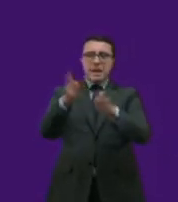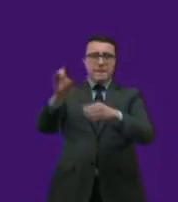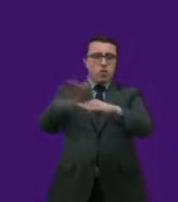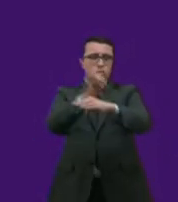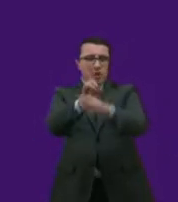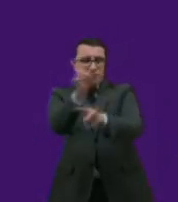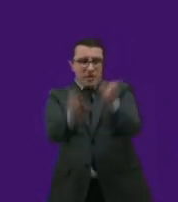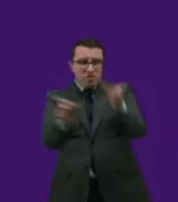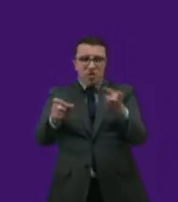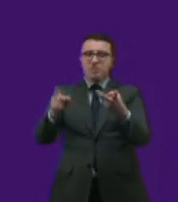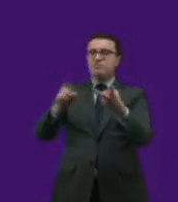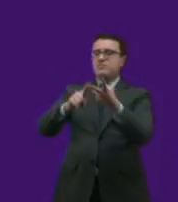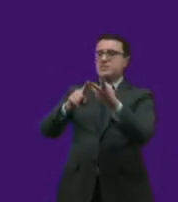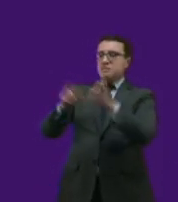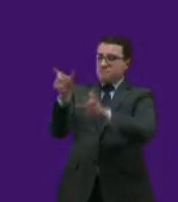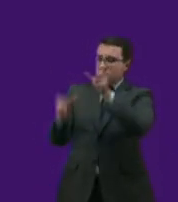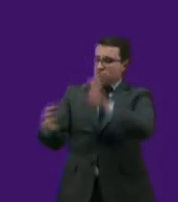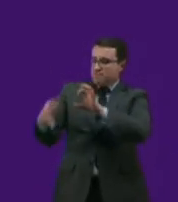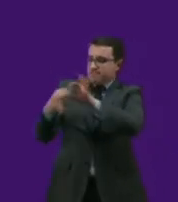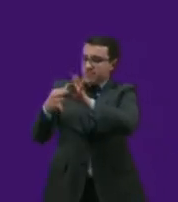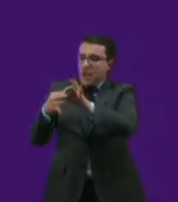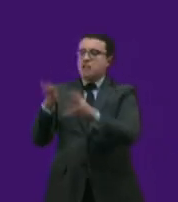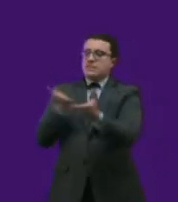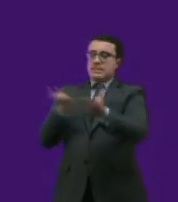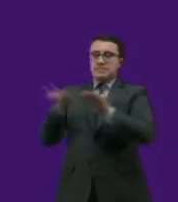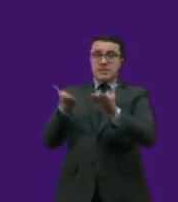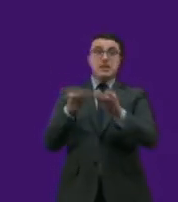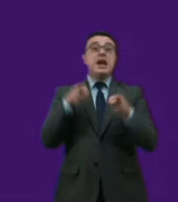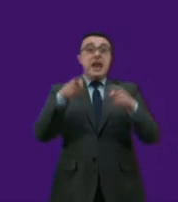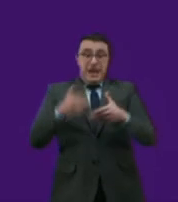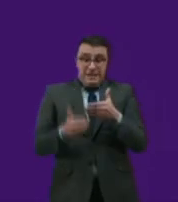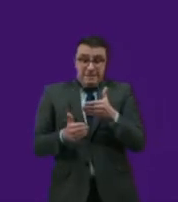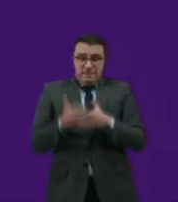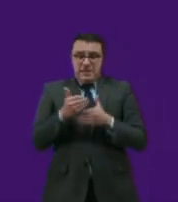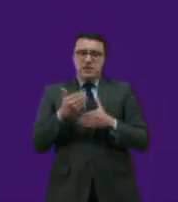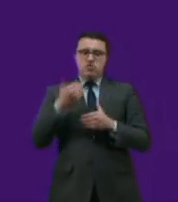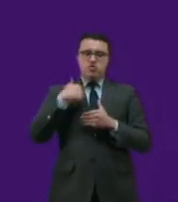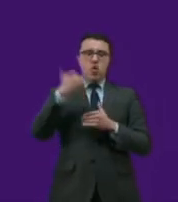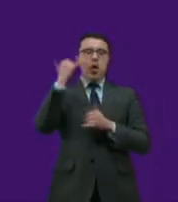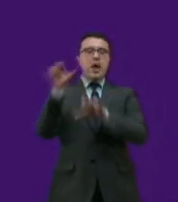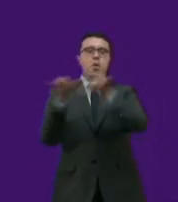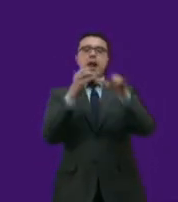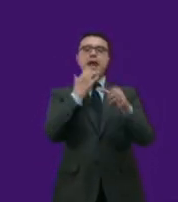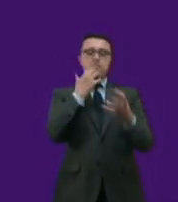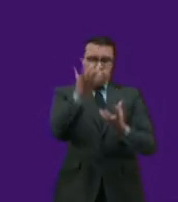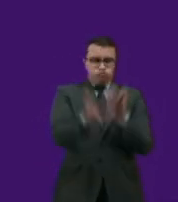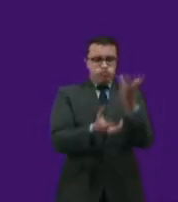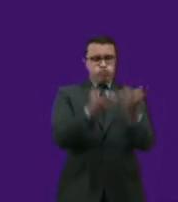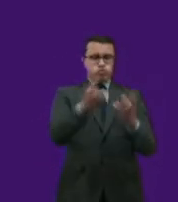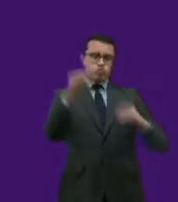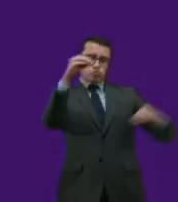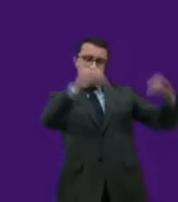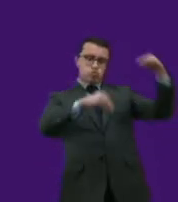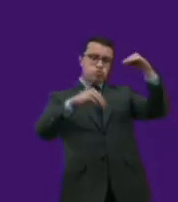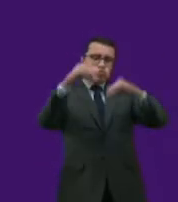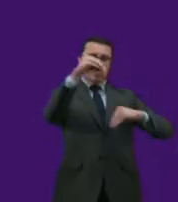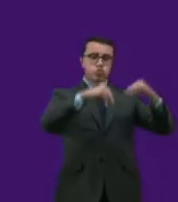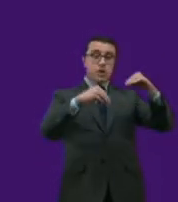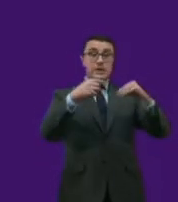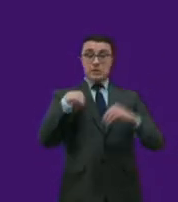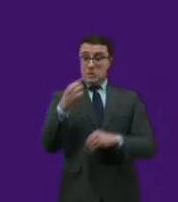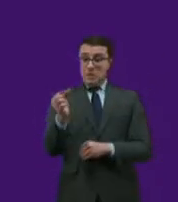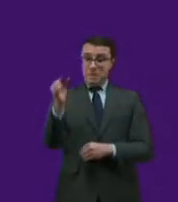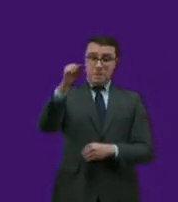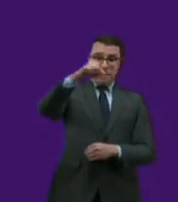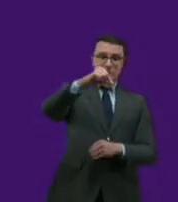Entonces, desde ahí yo creo que empieza uno a cocinar la receta. Entonces vamos a decir que el primer ingrediente es